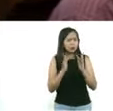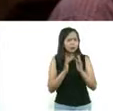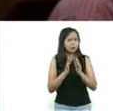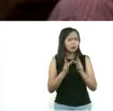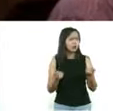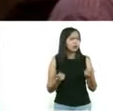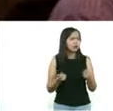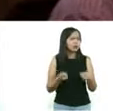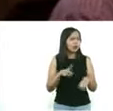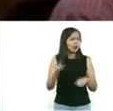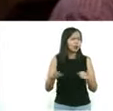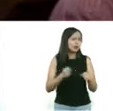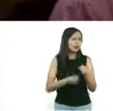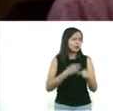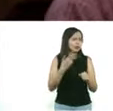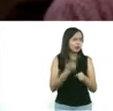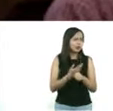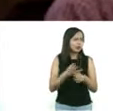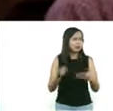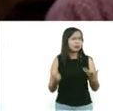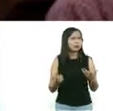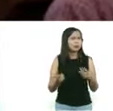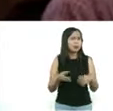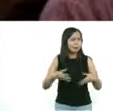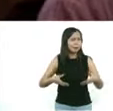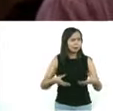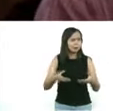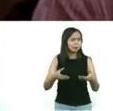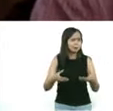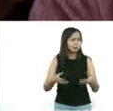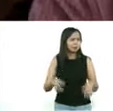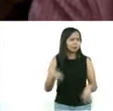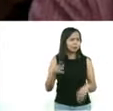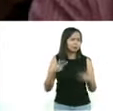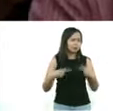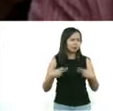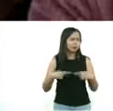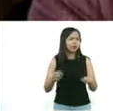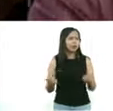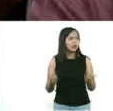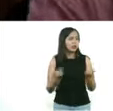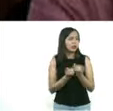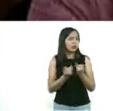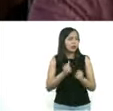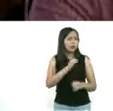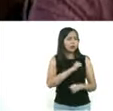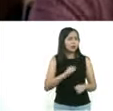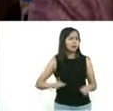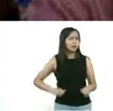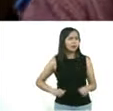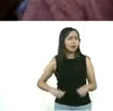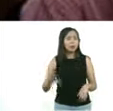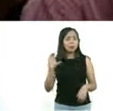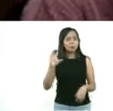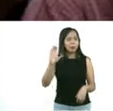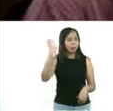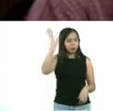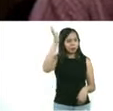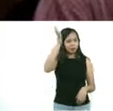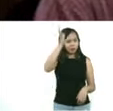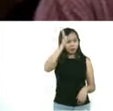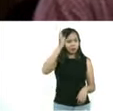de Reordenamiento de la Vía Pública y la alcaldesa en Cuauhtémoc,